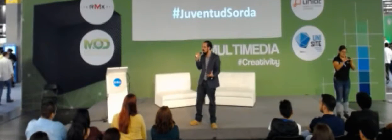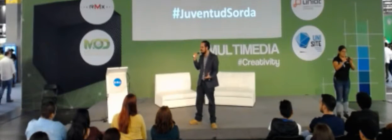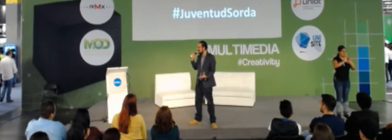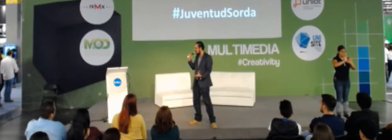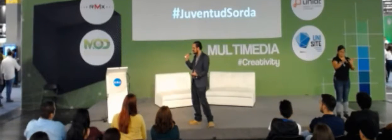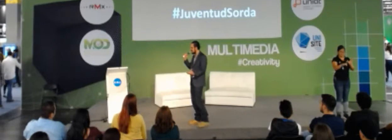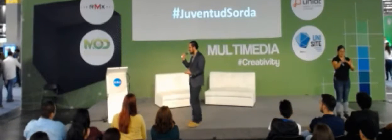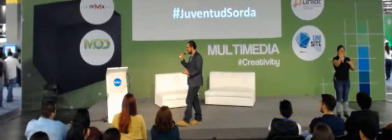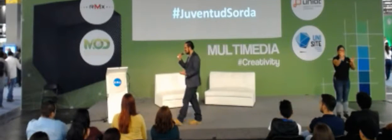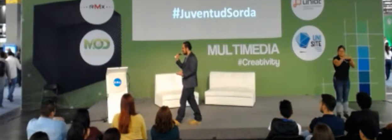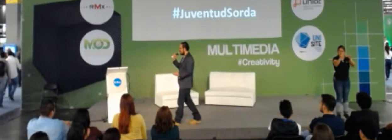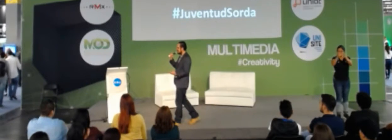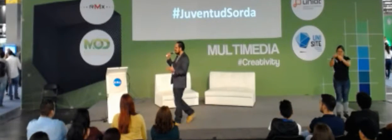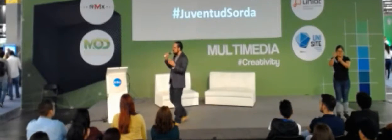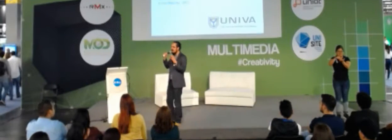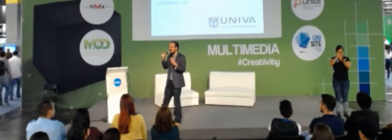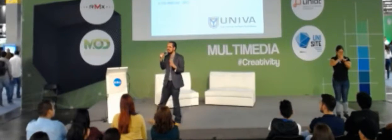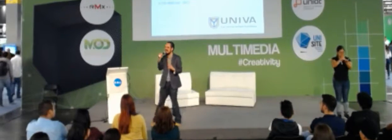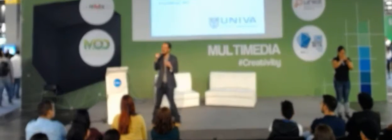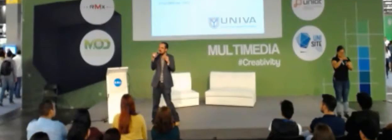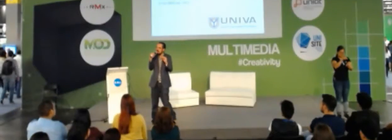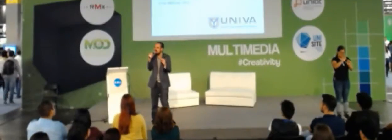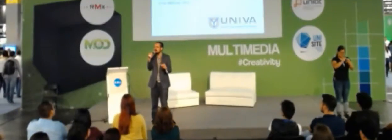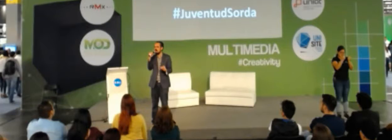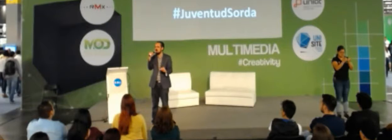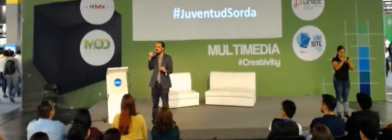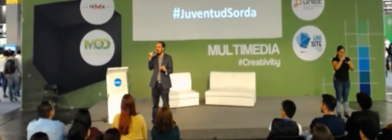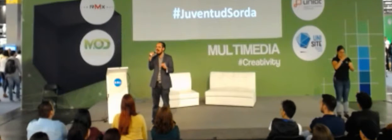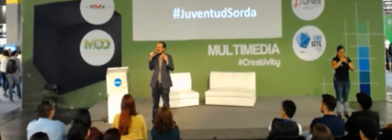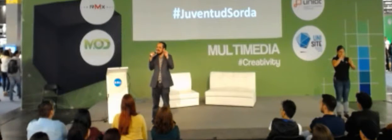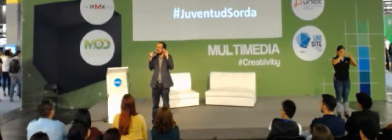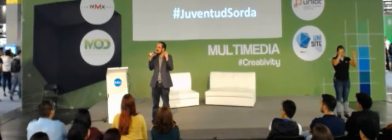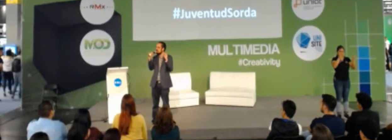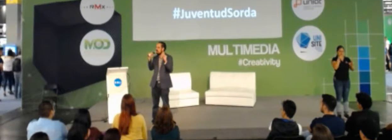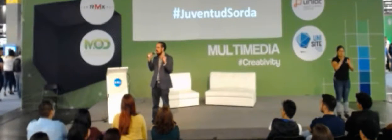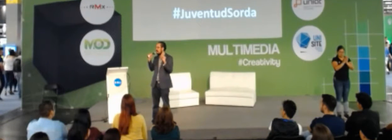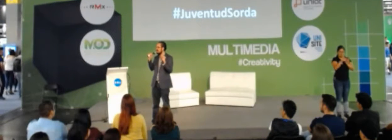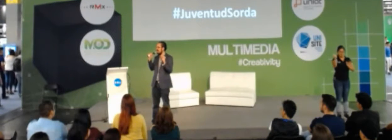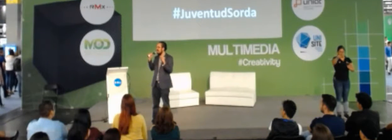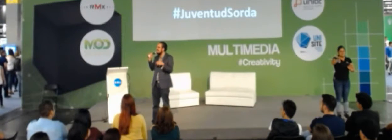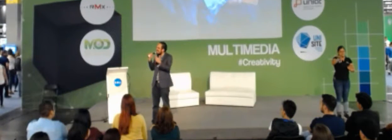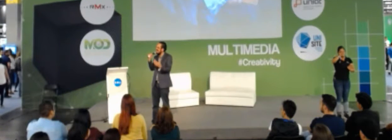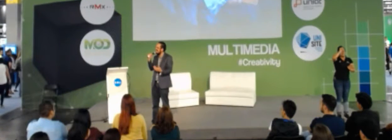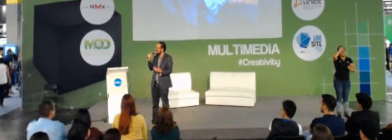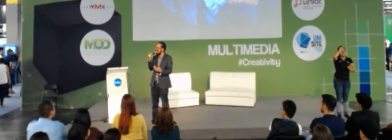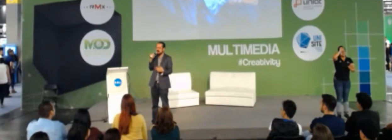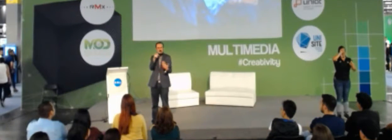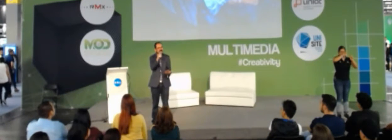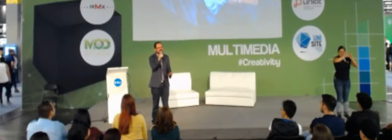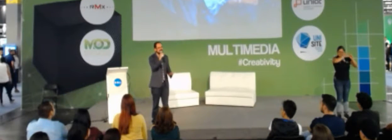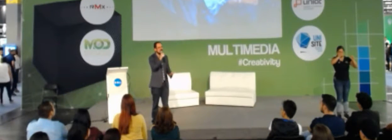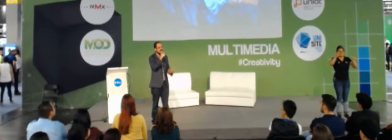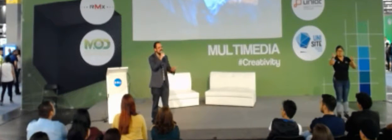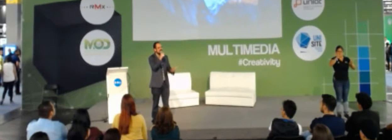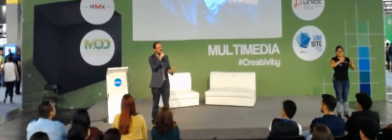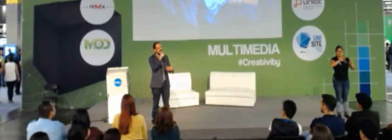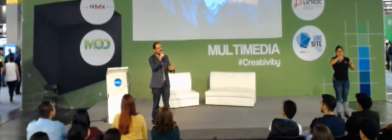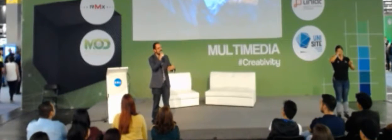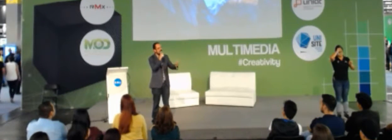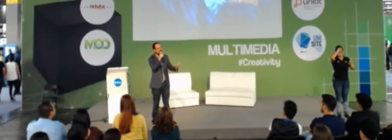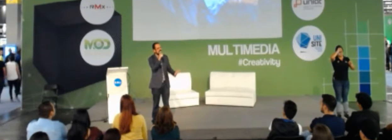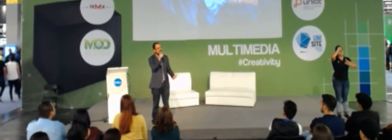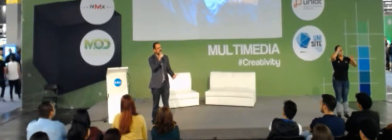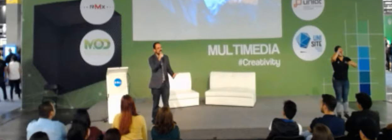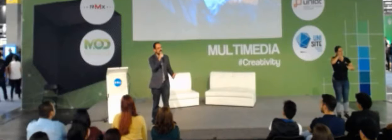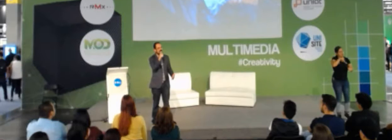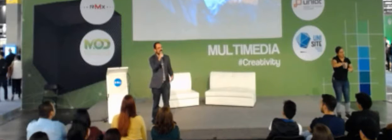alguna discapacidad, se tiene una frase y te invito, por favor, a que la tengas muy en cuenta y que la compartas con la gente con la que vas a